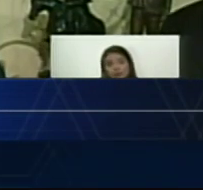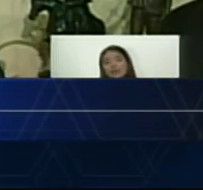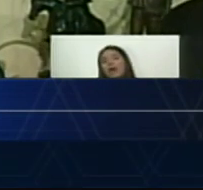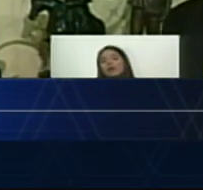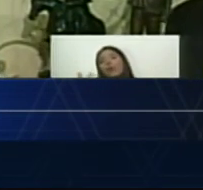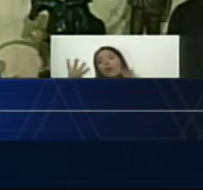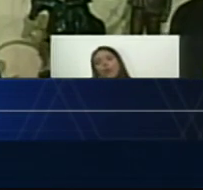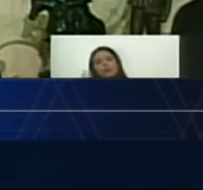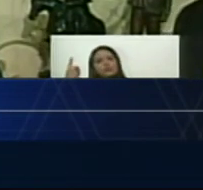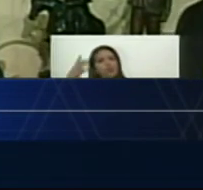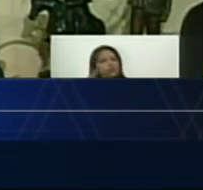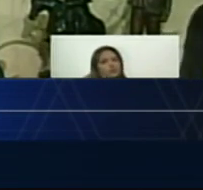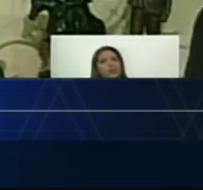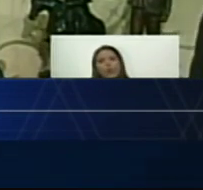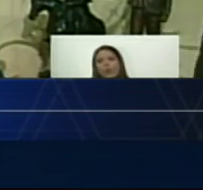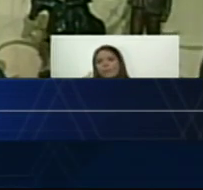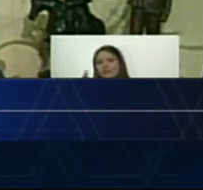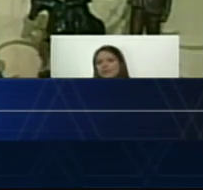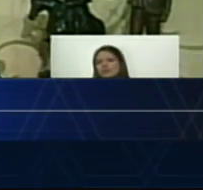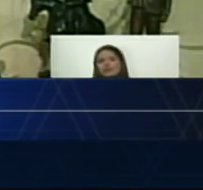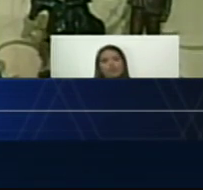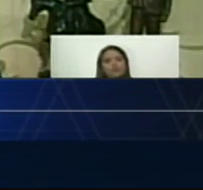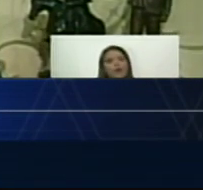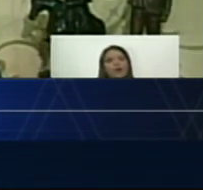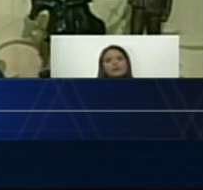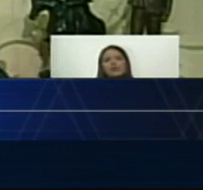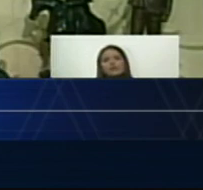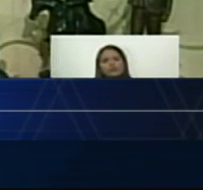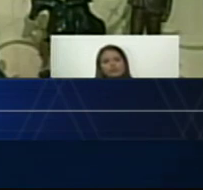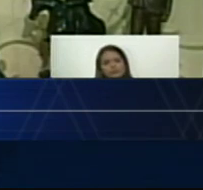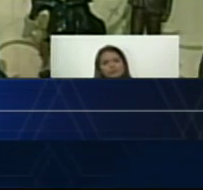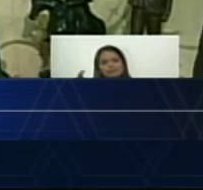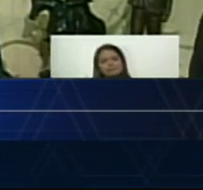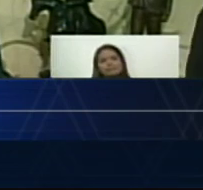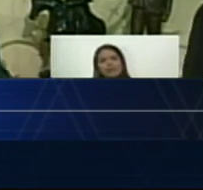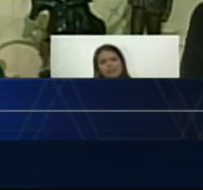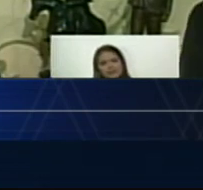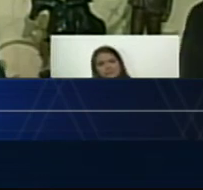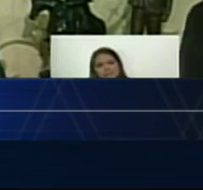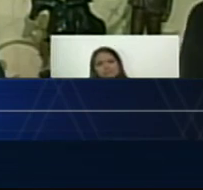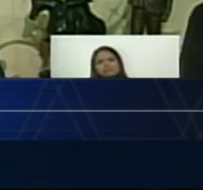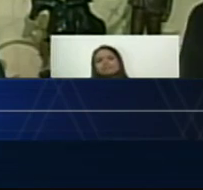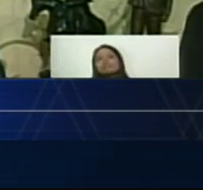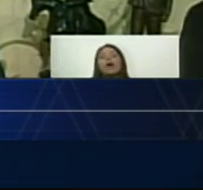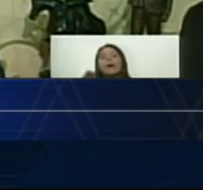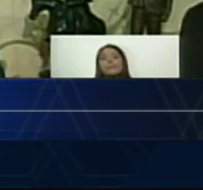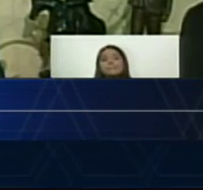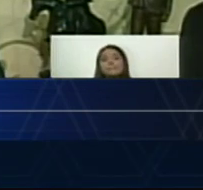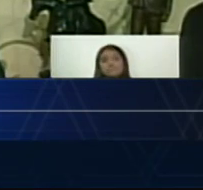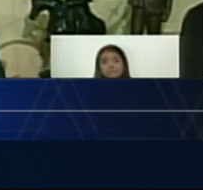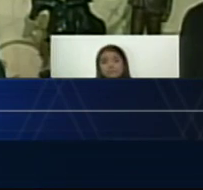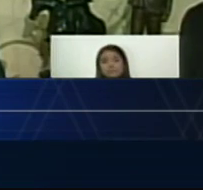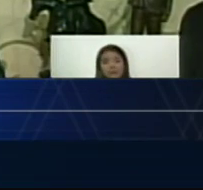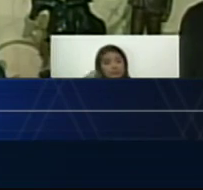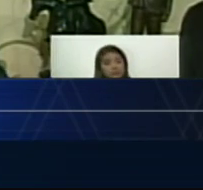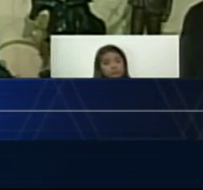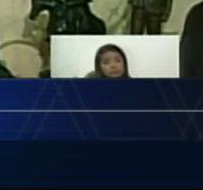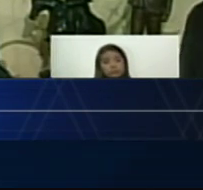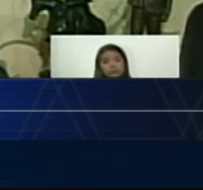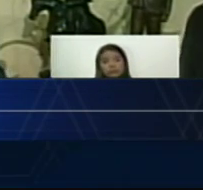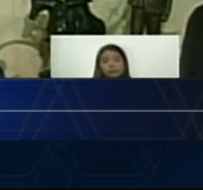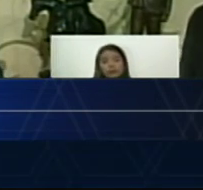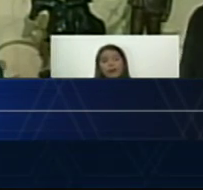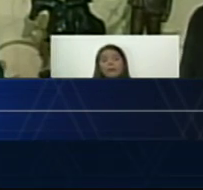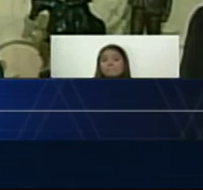demás ministros, con todos los entes, y seguros estamos que de aquí en adelante estamos dando un paso que sin duda es histórico, no solo